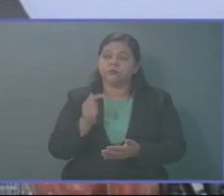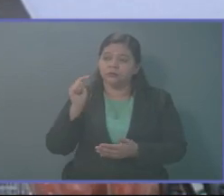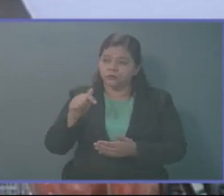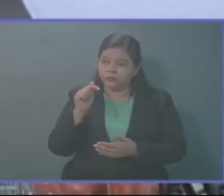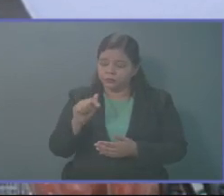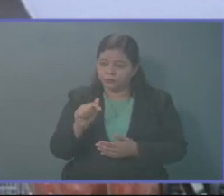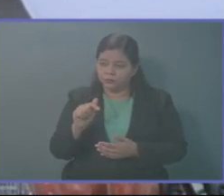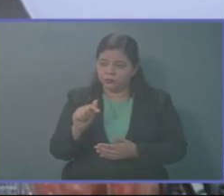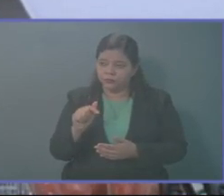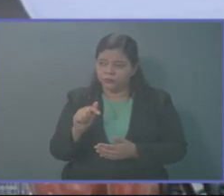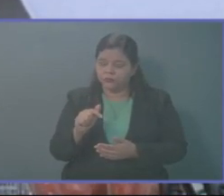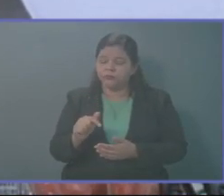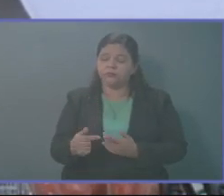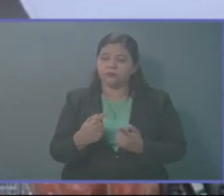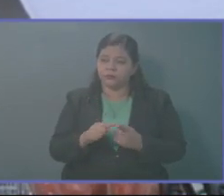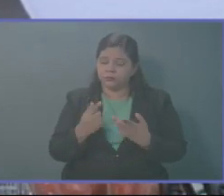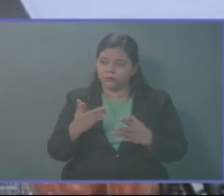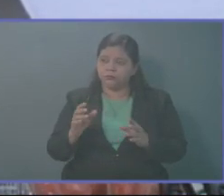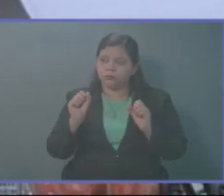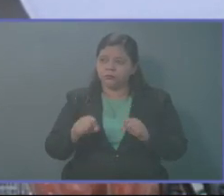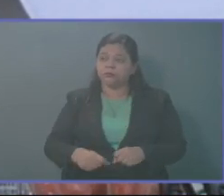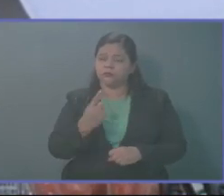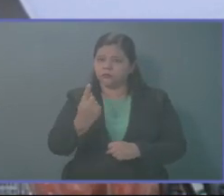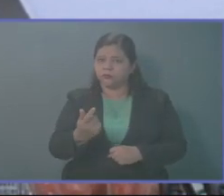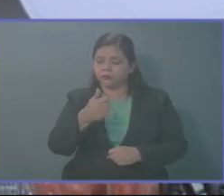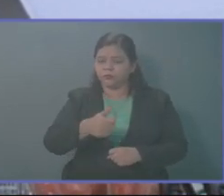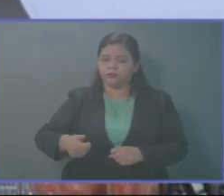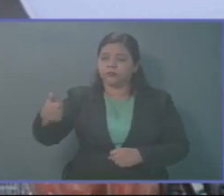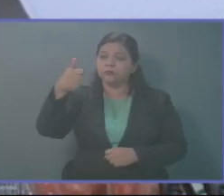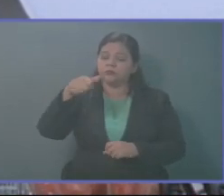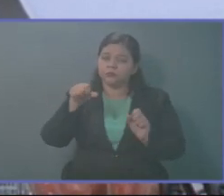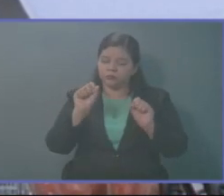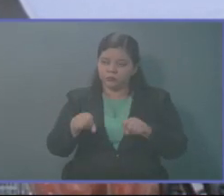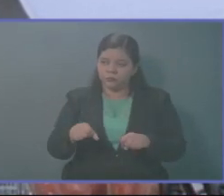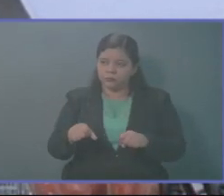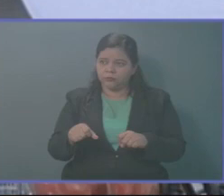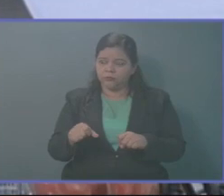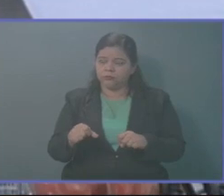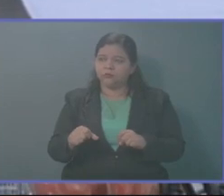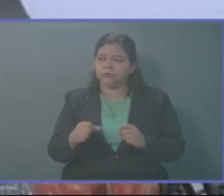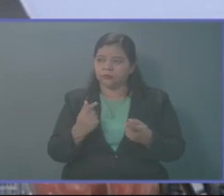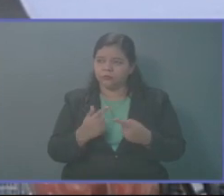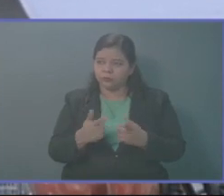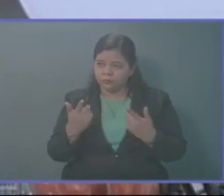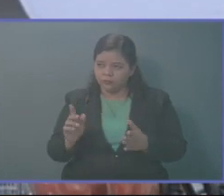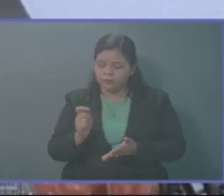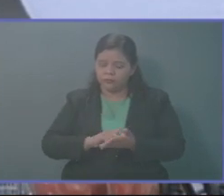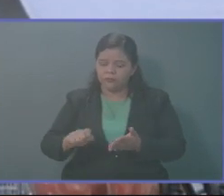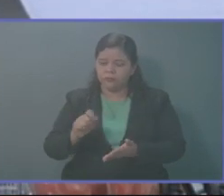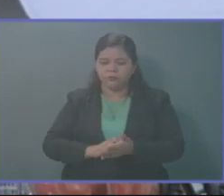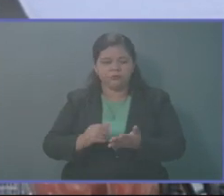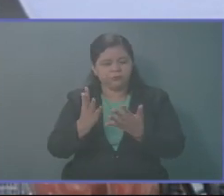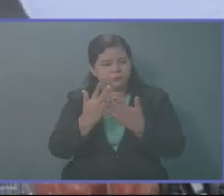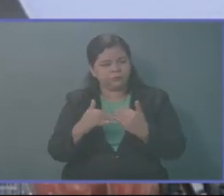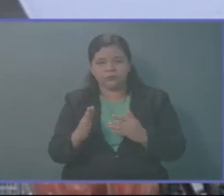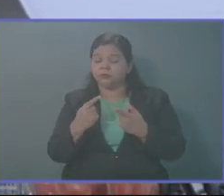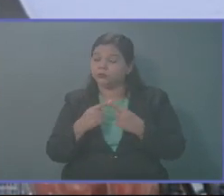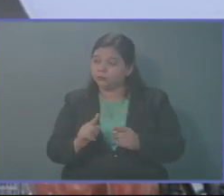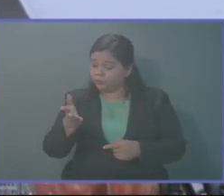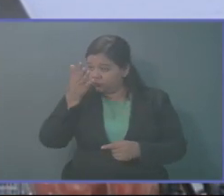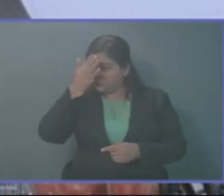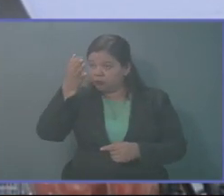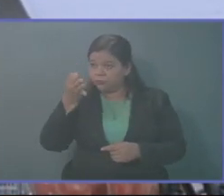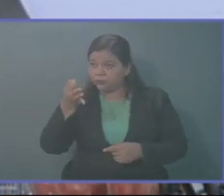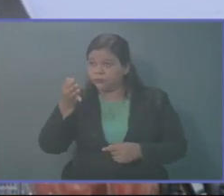inclusive, porque un funcionario puede ser presionado para firmar algo, pero creo yo